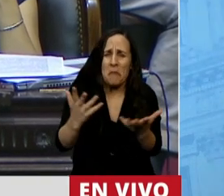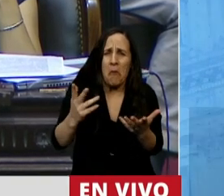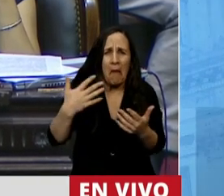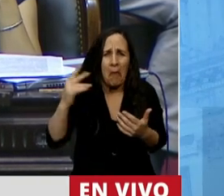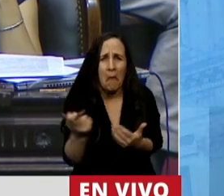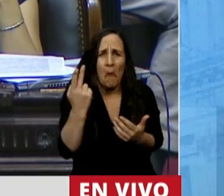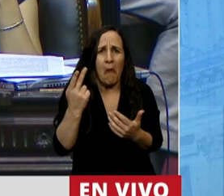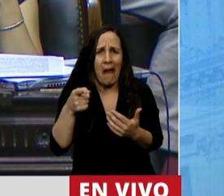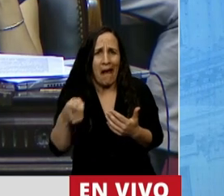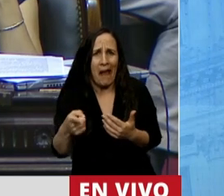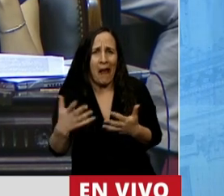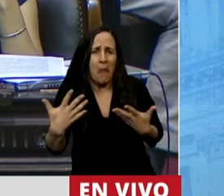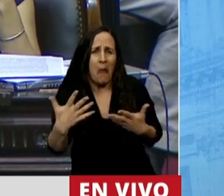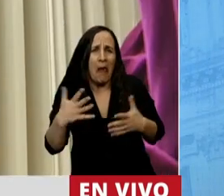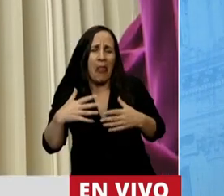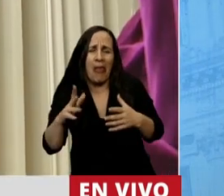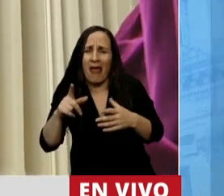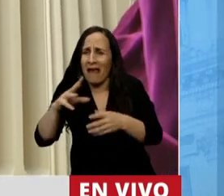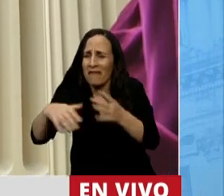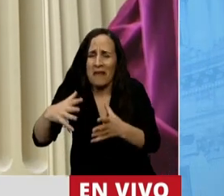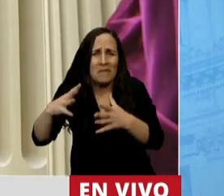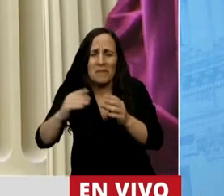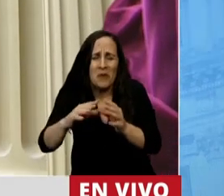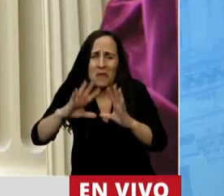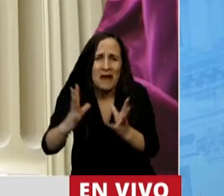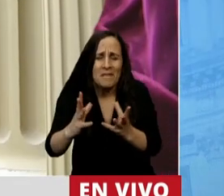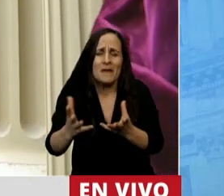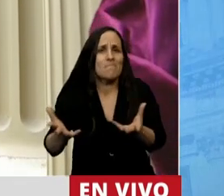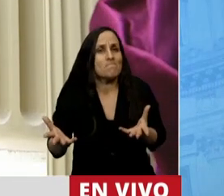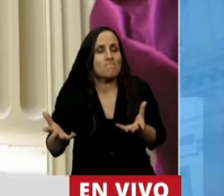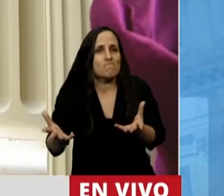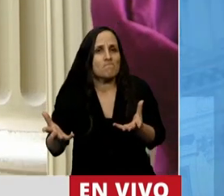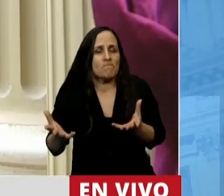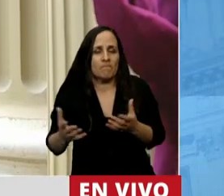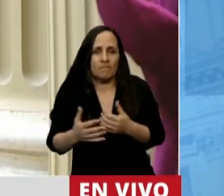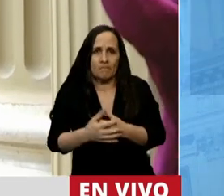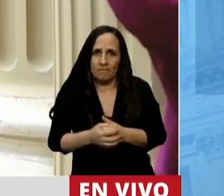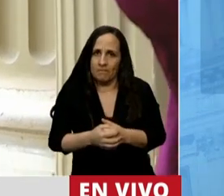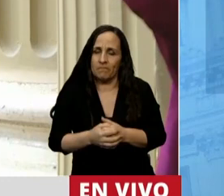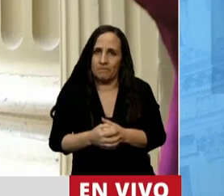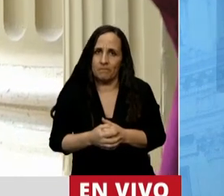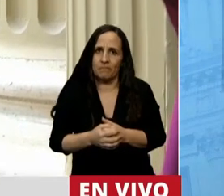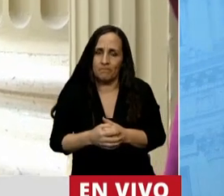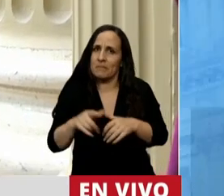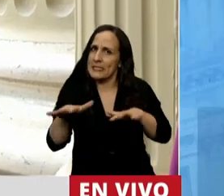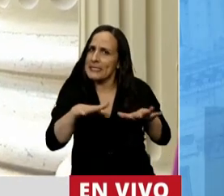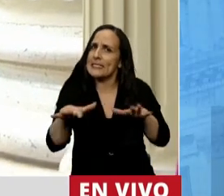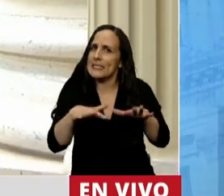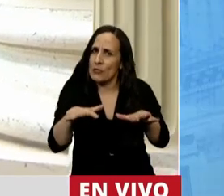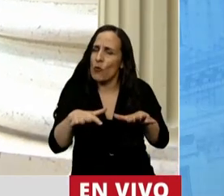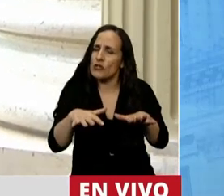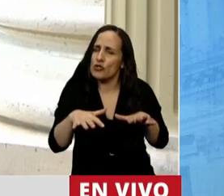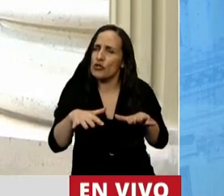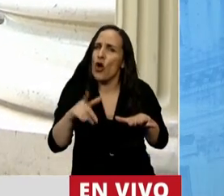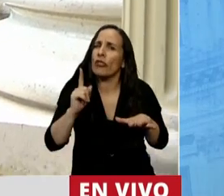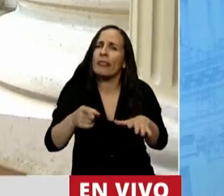vida y la integridad de sus familias. Y a todo esto, en esta situación, agregar